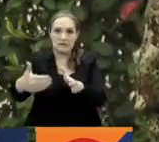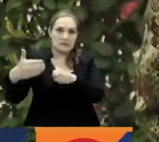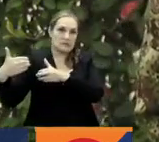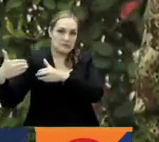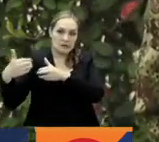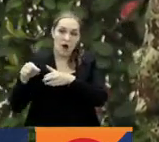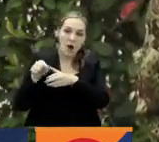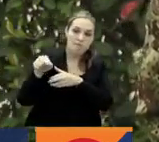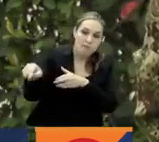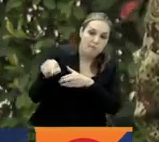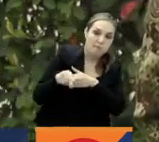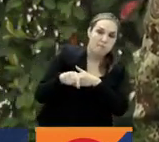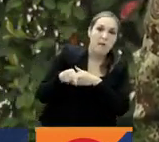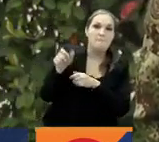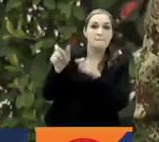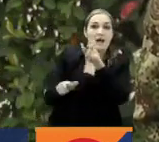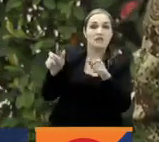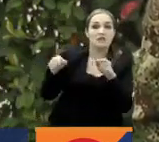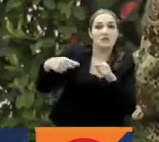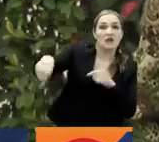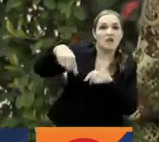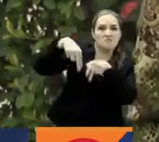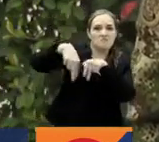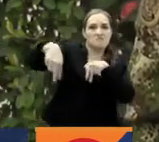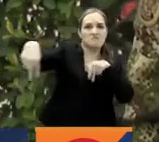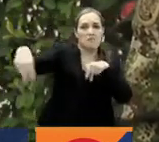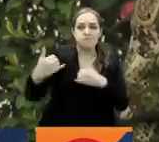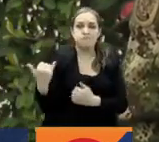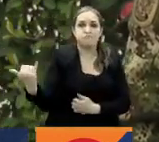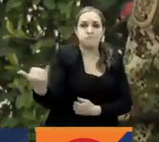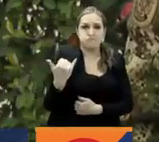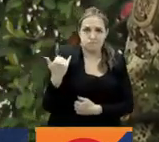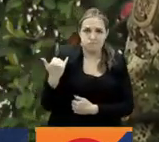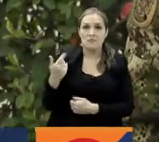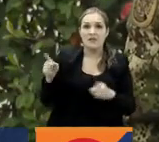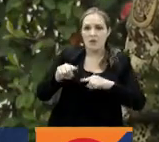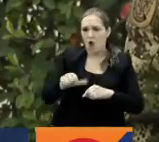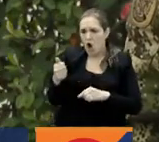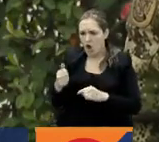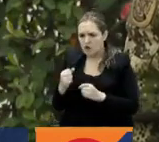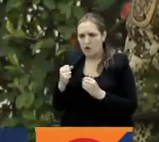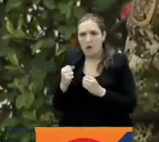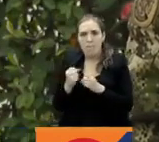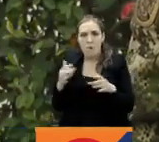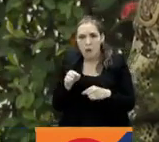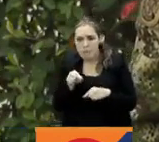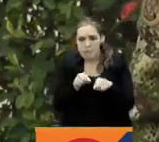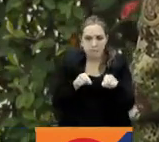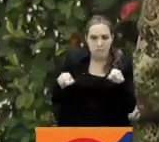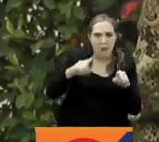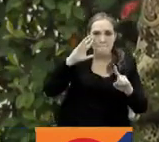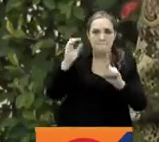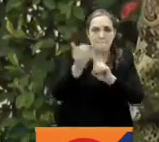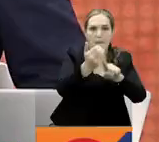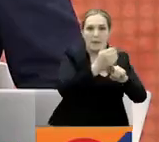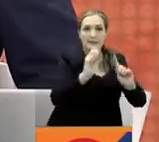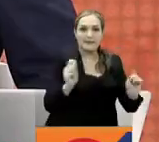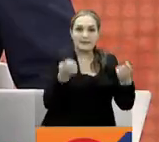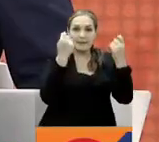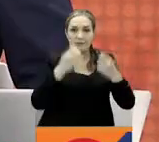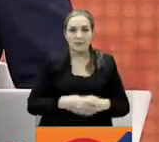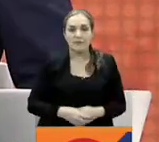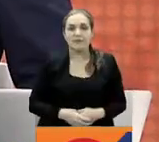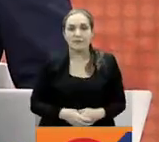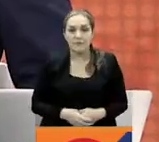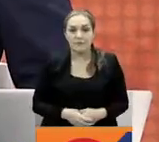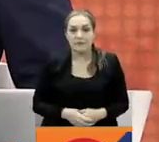sitio donde estaba ubicado y no les funcionó ese artefacto explosivo, se encontraron nuevos artefactos por parte de nuestro Ejército Nacional. Y